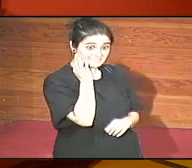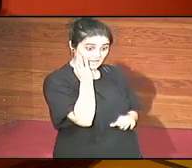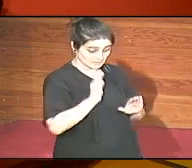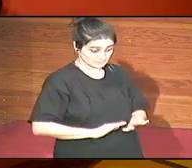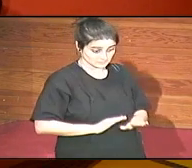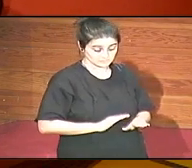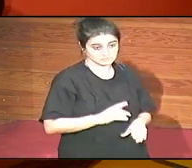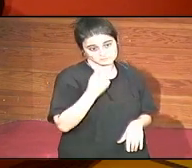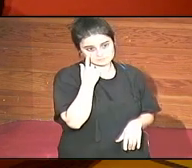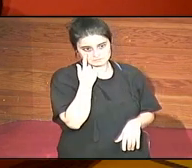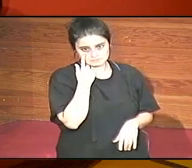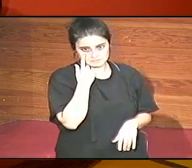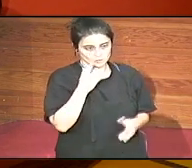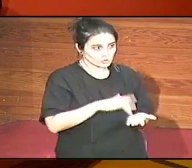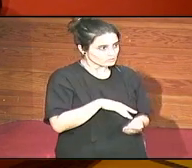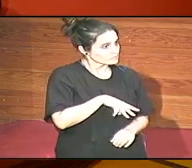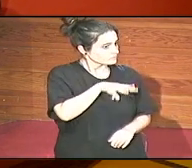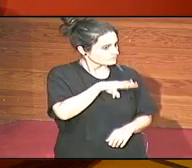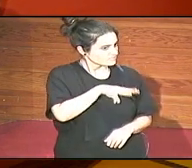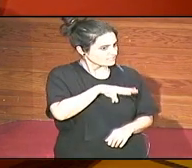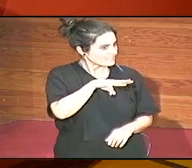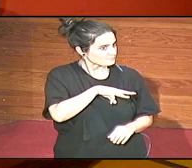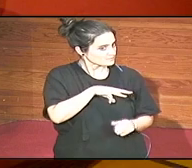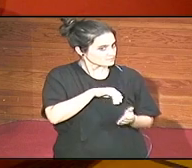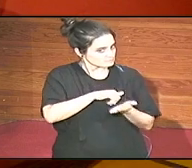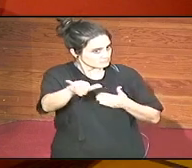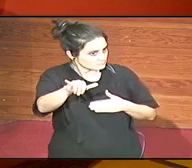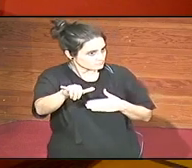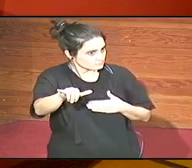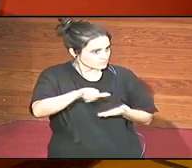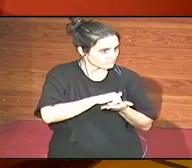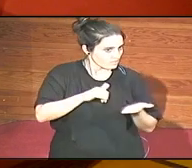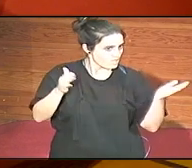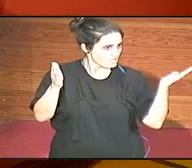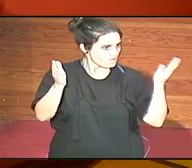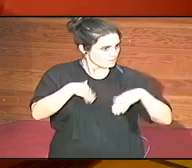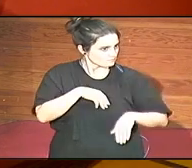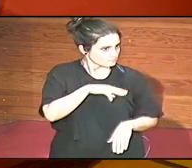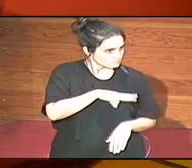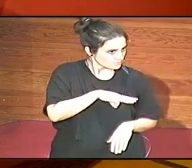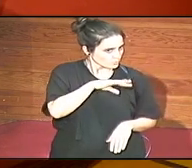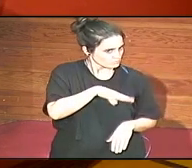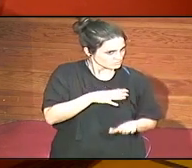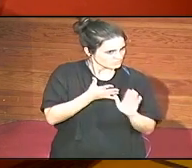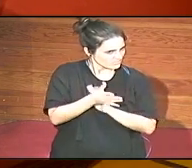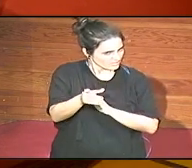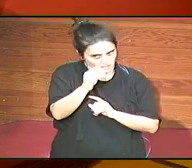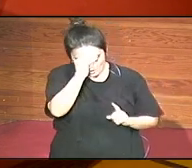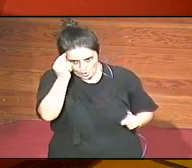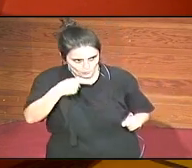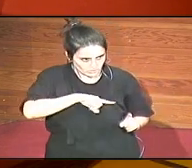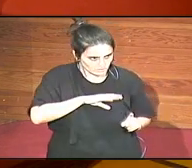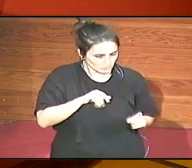que durante tres meses a lo mejor no les contestara un mensaje o cuatro que significaba que se había olvidado de ellas que les había pasado